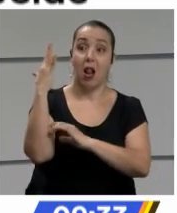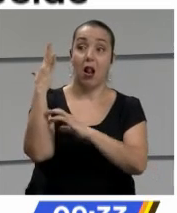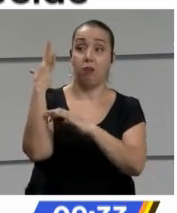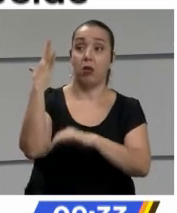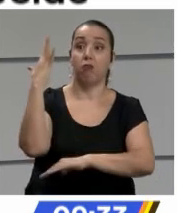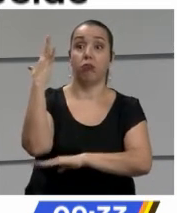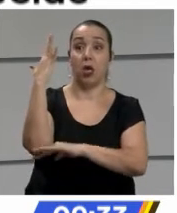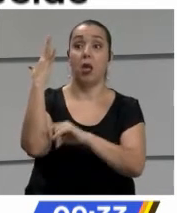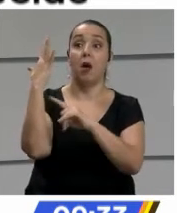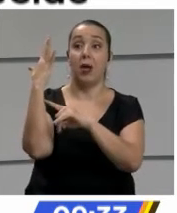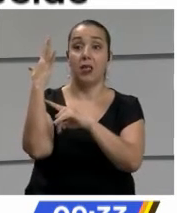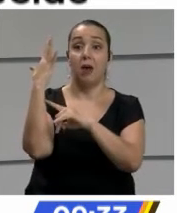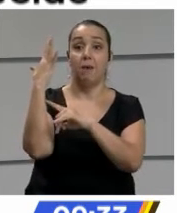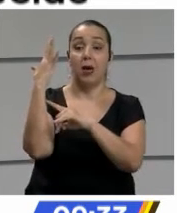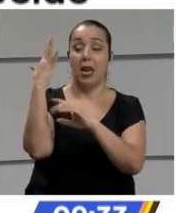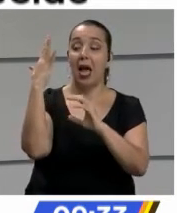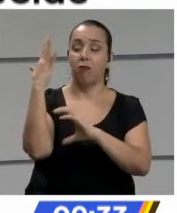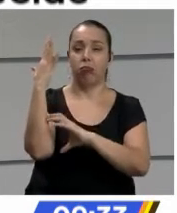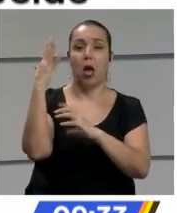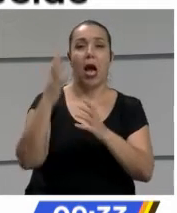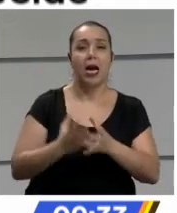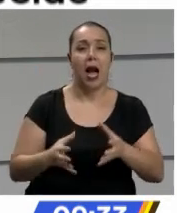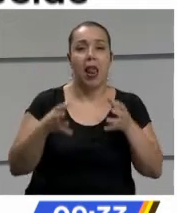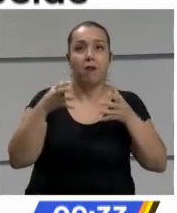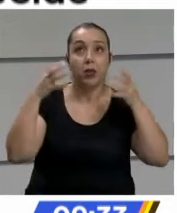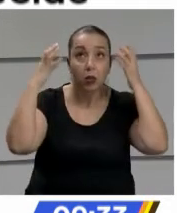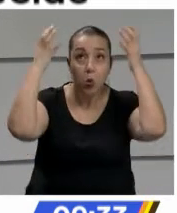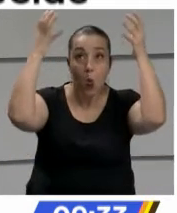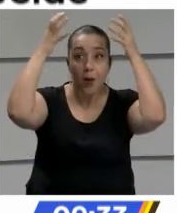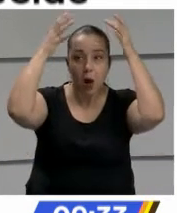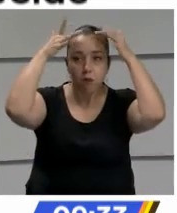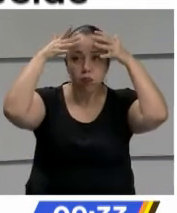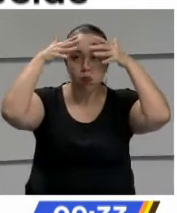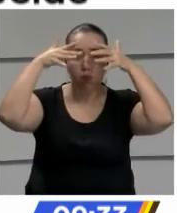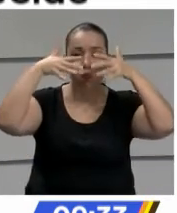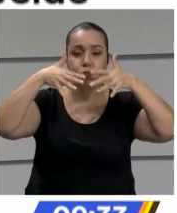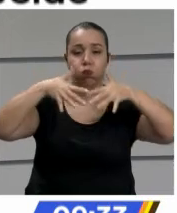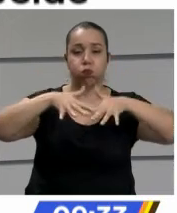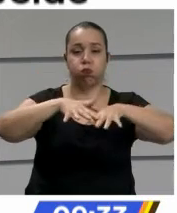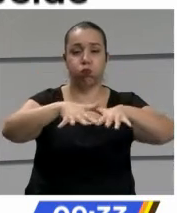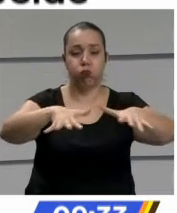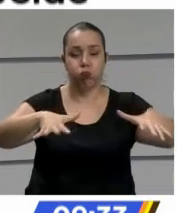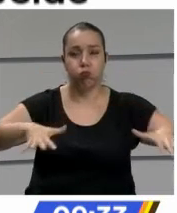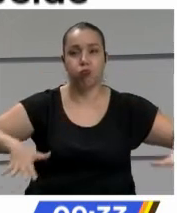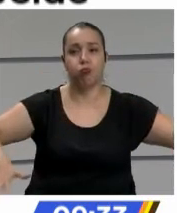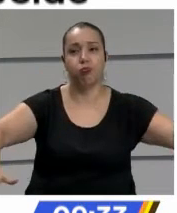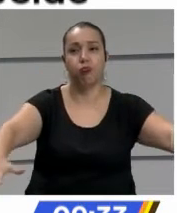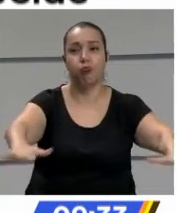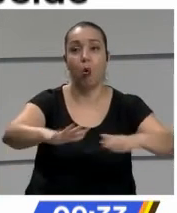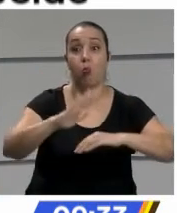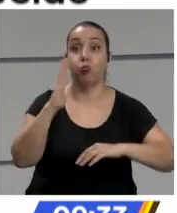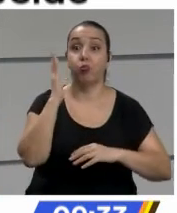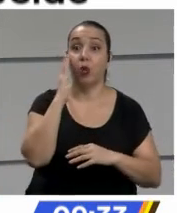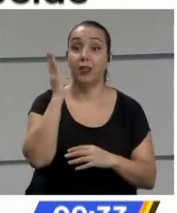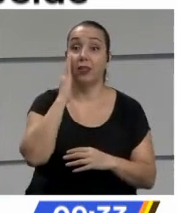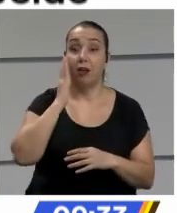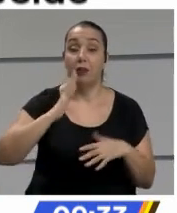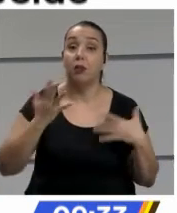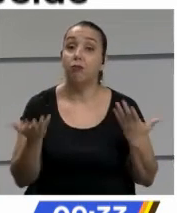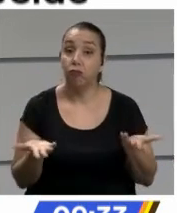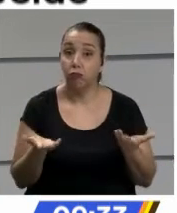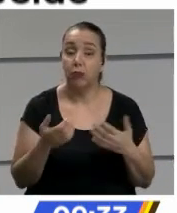puso la calabaza sobre su cabeza y dejó que se esparciera por el mundo dicha sabiduría. En este